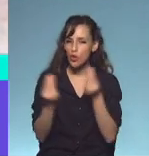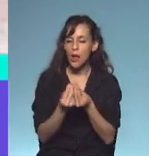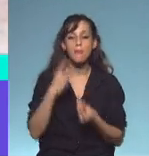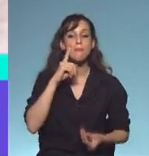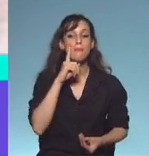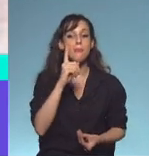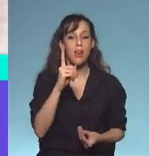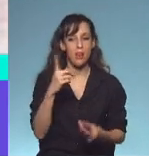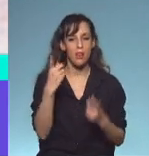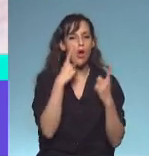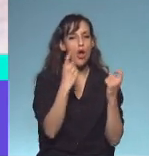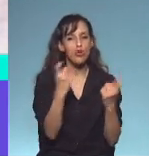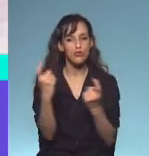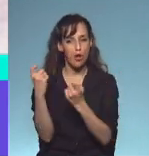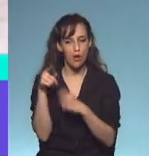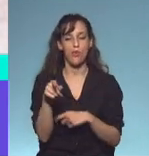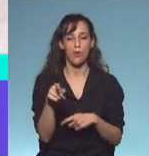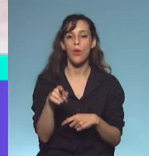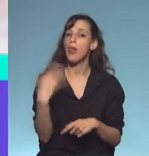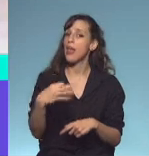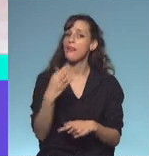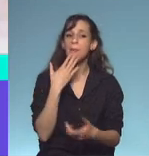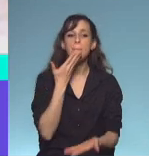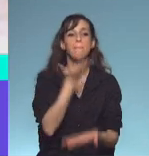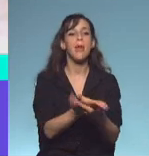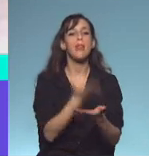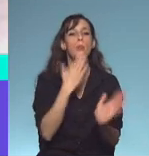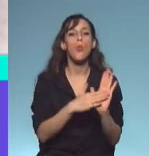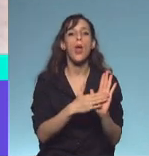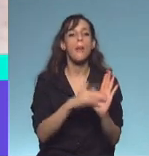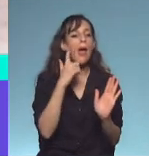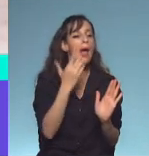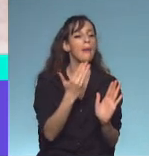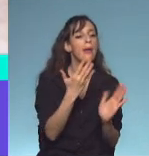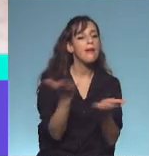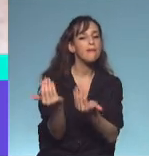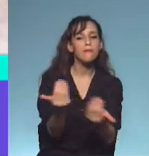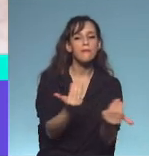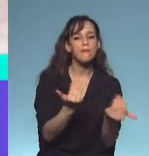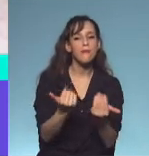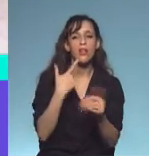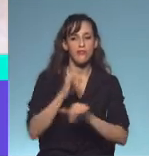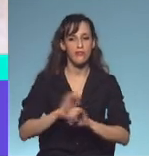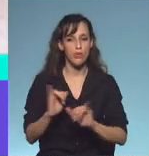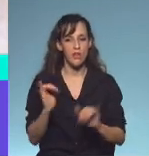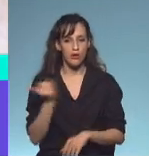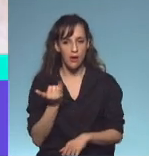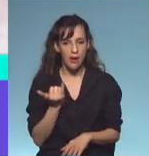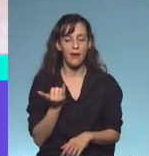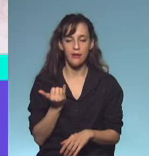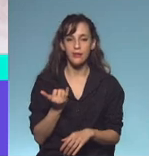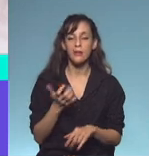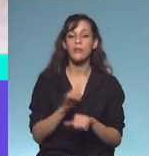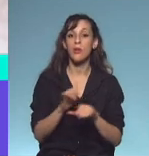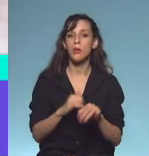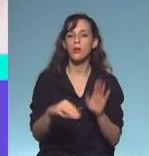fiscalizaciones, que es empezar a pedirle los papeles, porque nosotros tenemos datos, tenemos información, tenemos una base muy importante de información